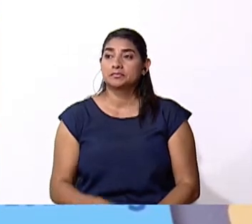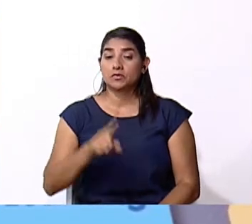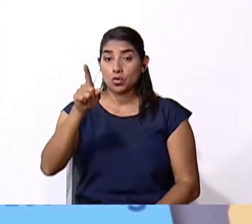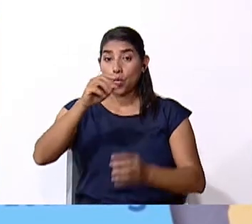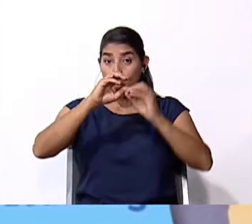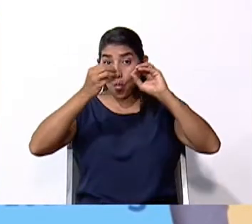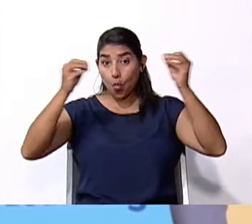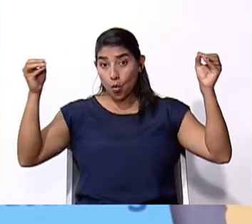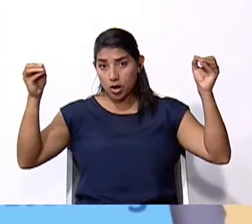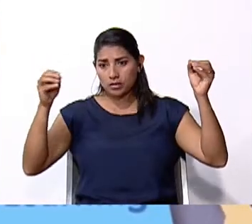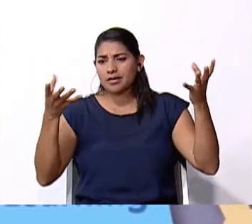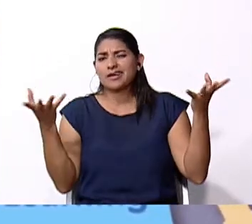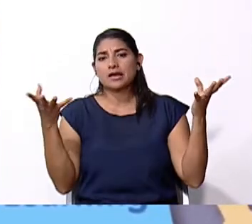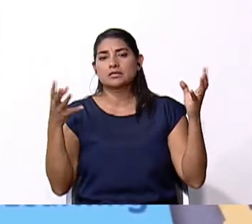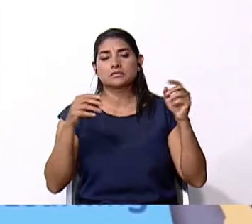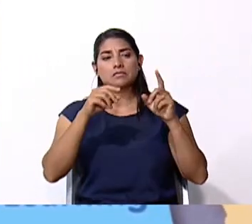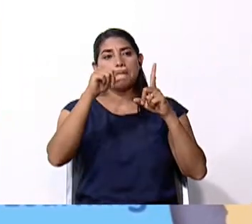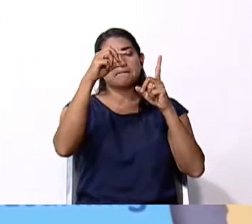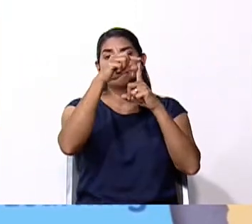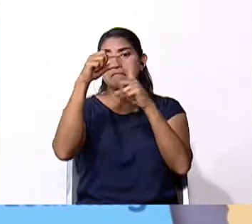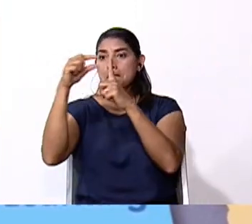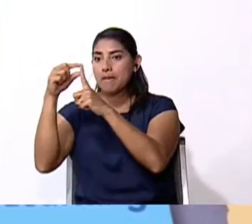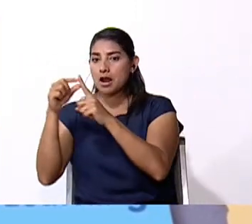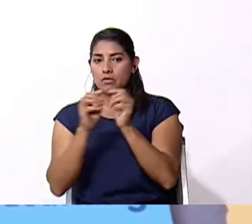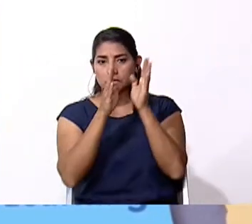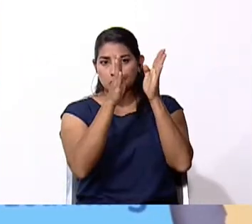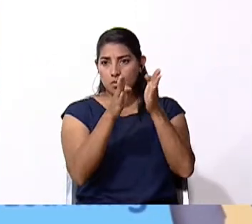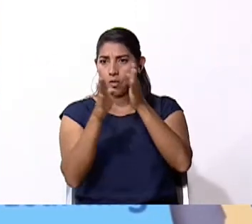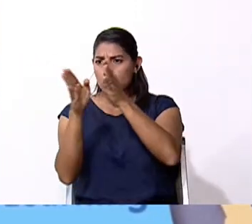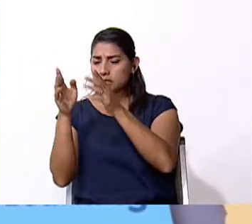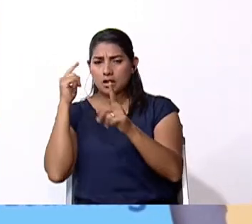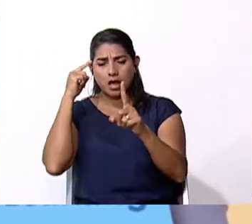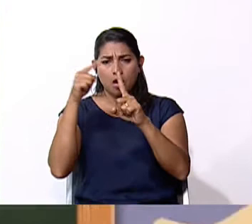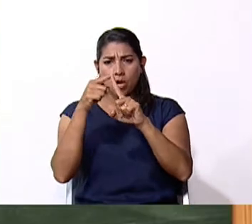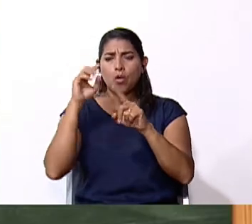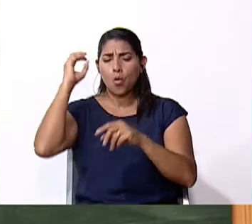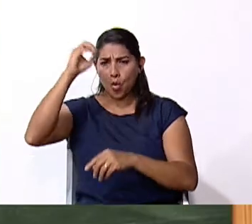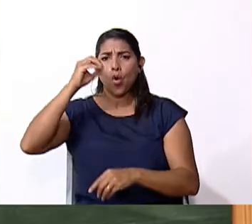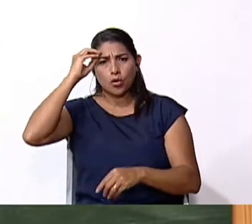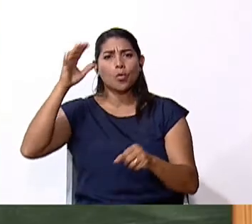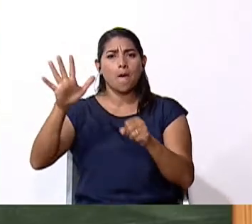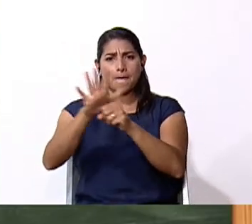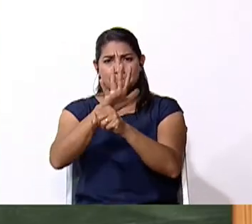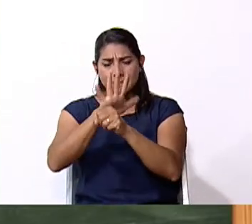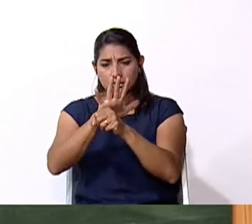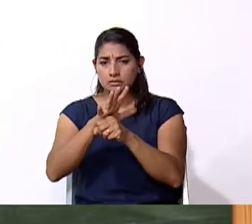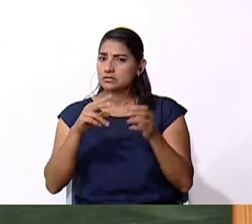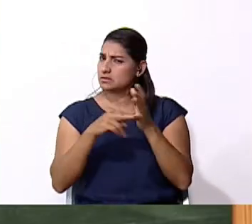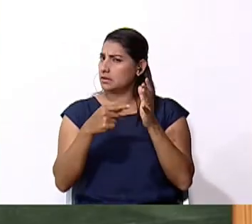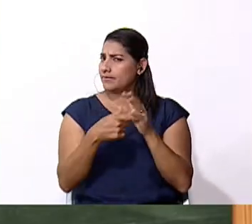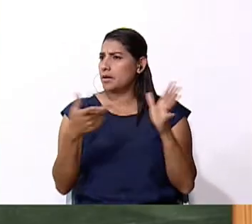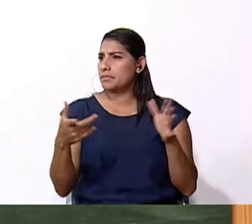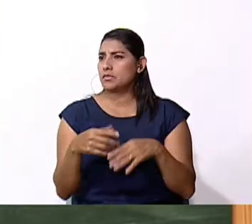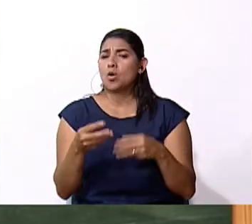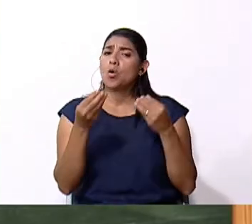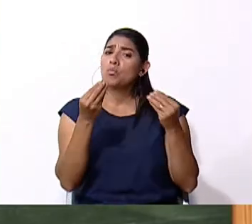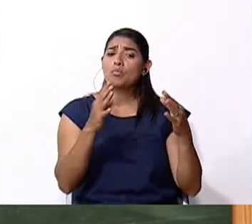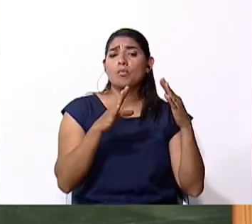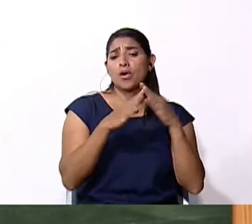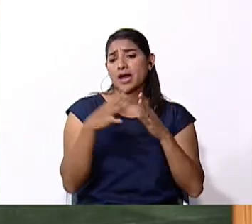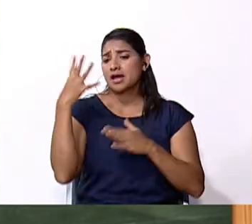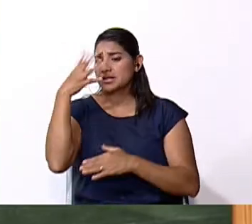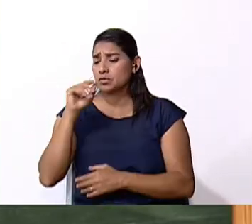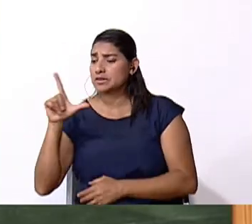Una oración es un conjunto de palabras ordenadas y con sentido completo. No es lo mismo decir muy casa es bonita